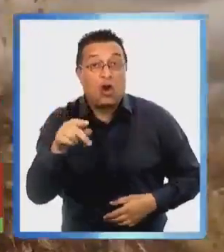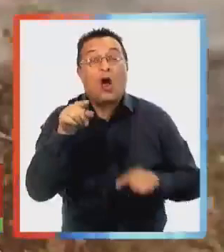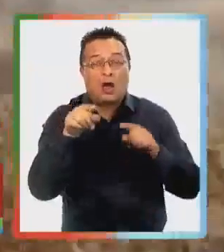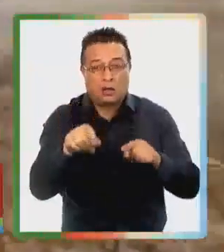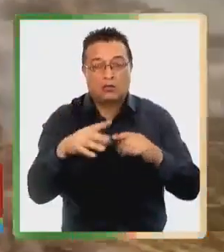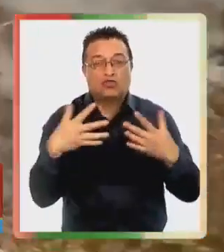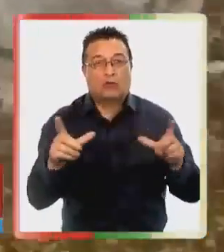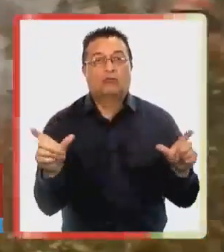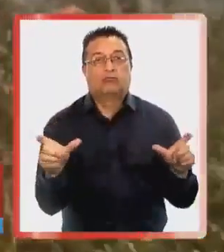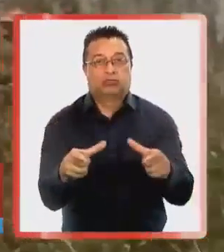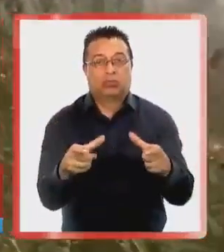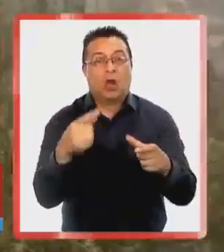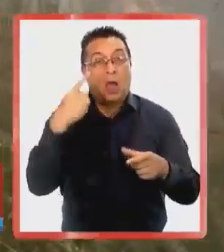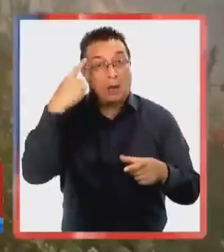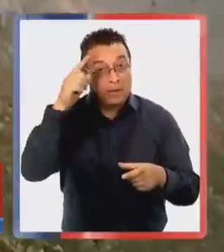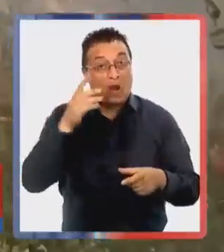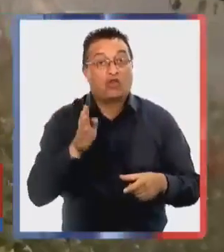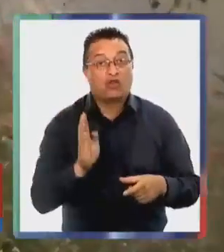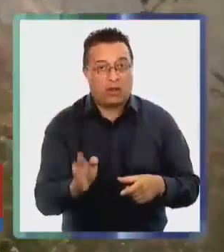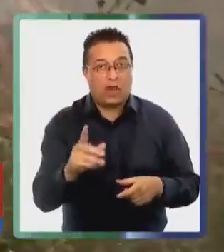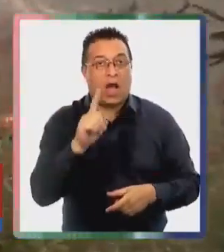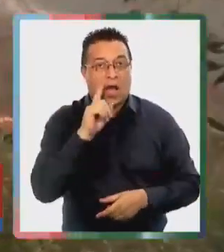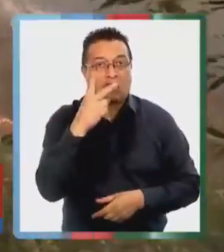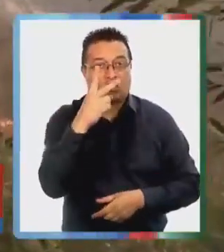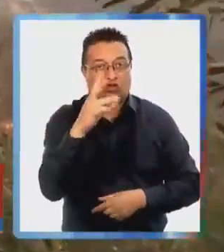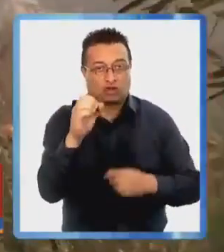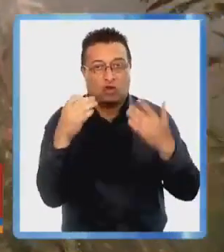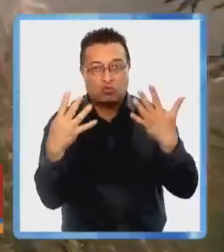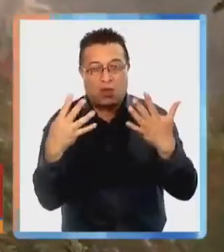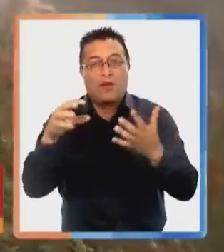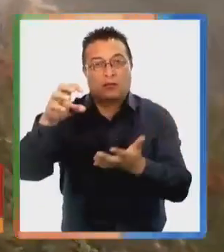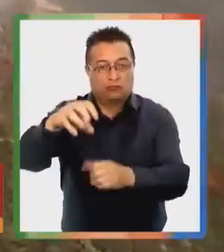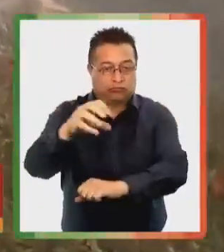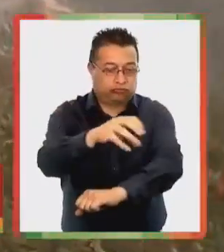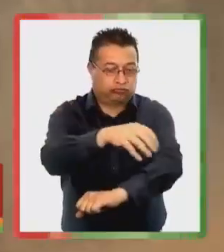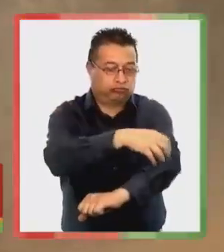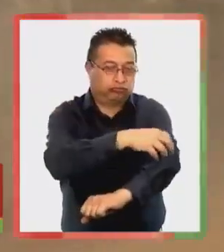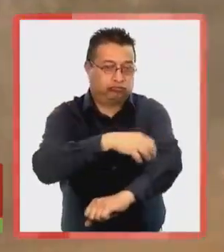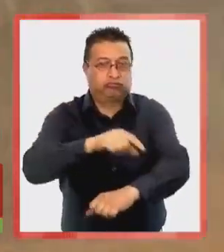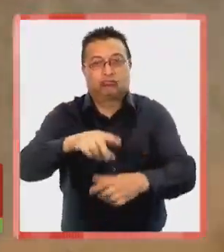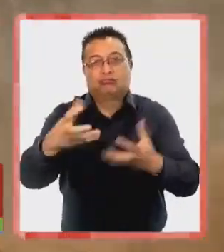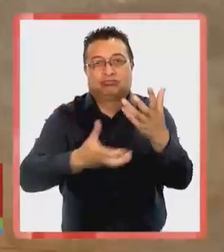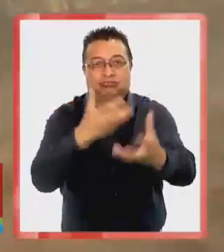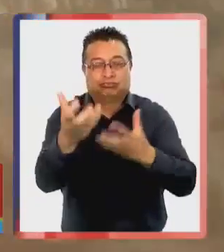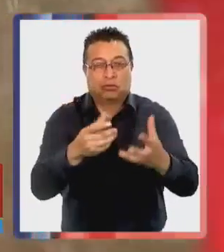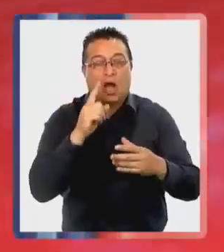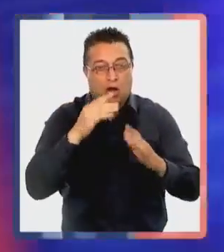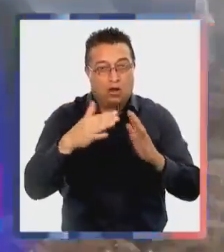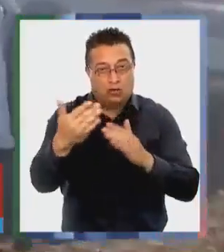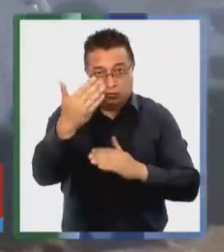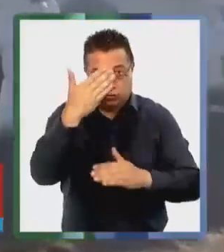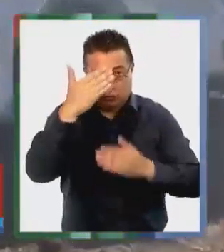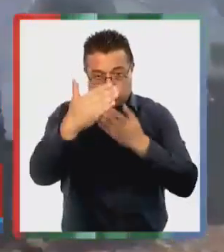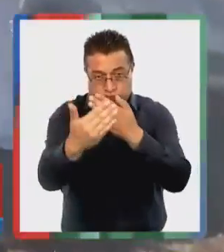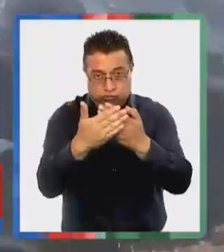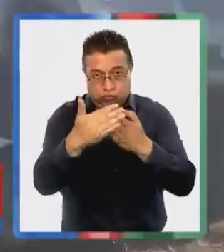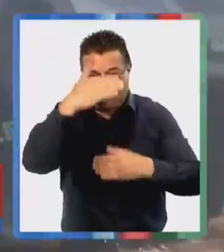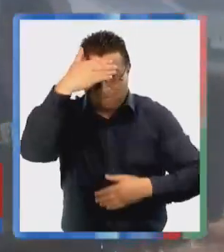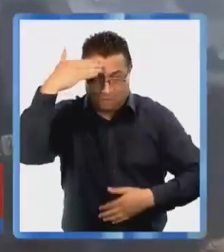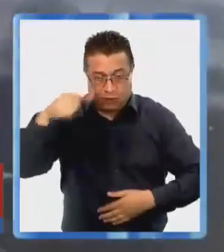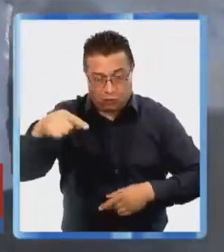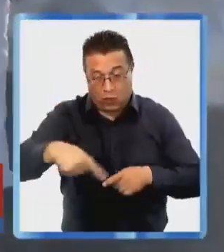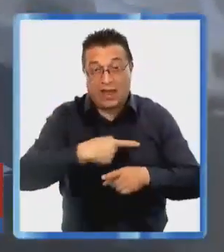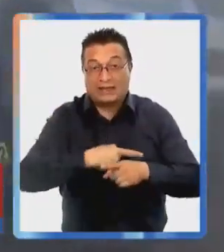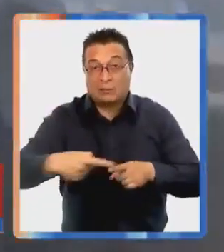Pero todavía hay 209 focos en el país y se esperan altas temperaturas para toda la semana. En Teodoro